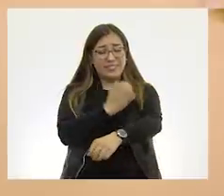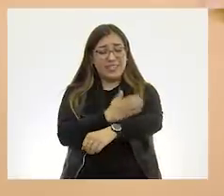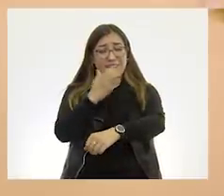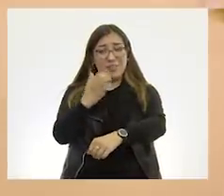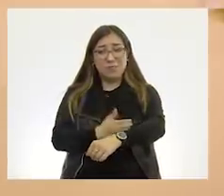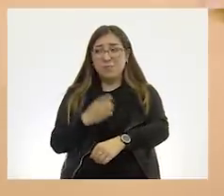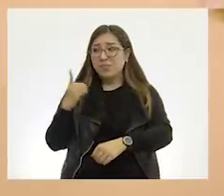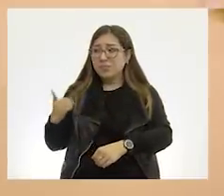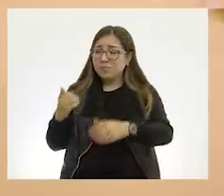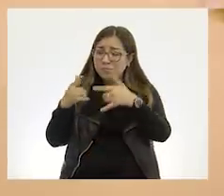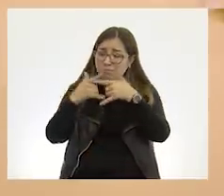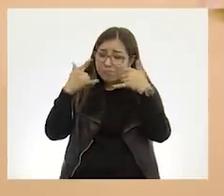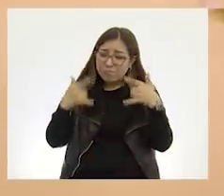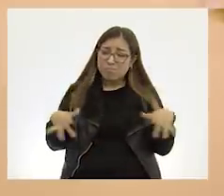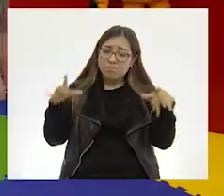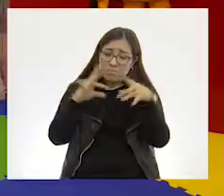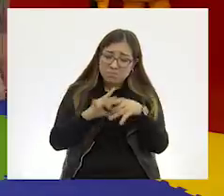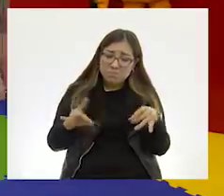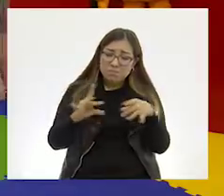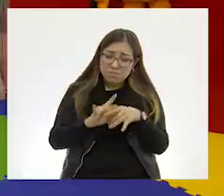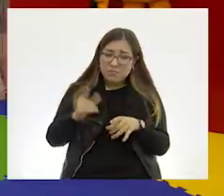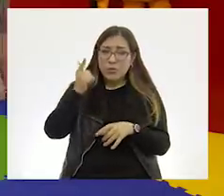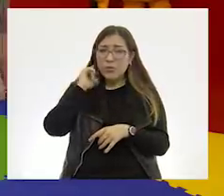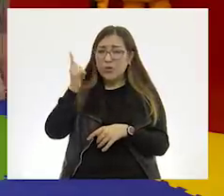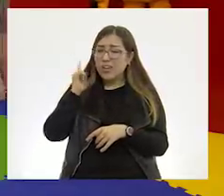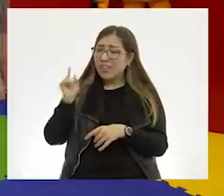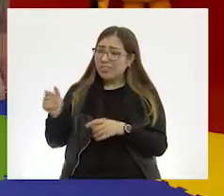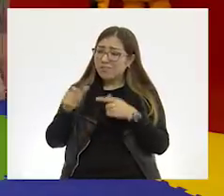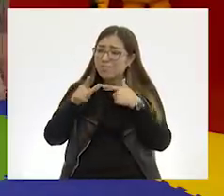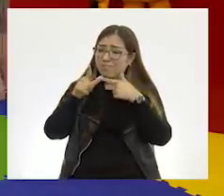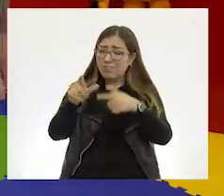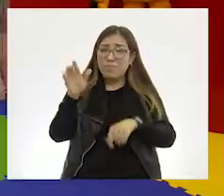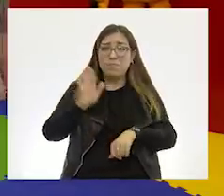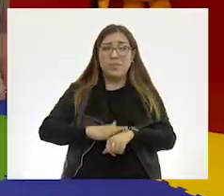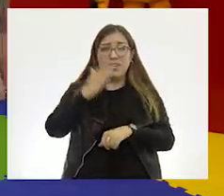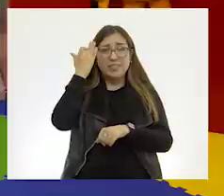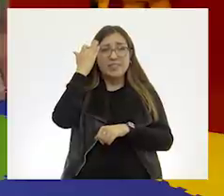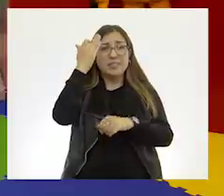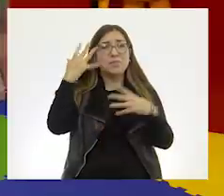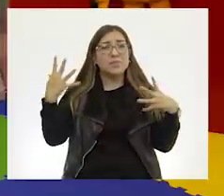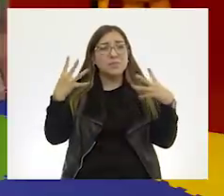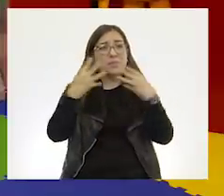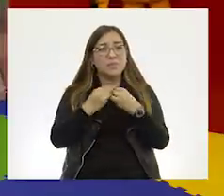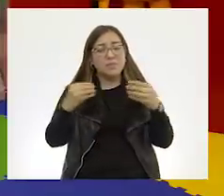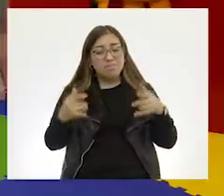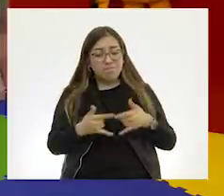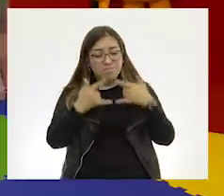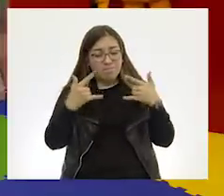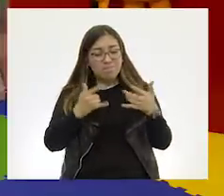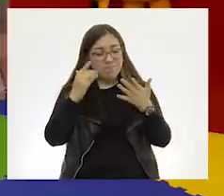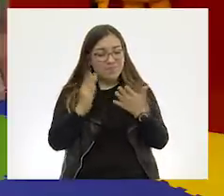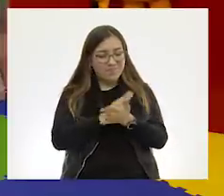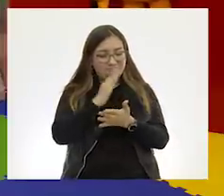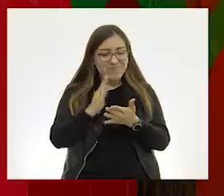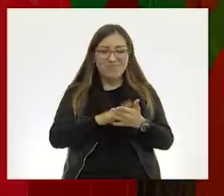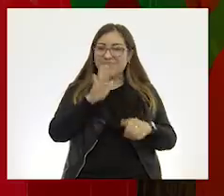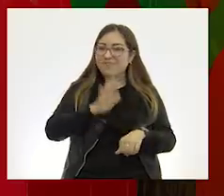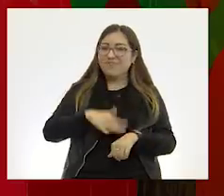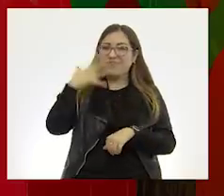y por contarnos esta historia. Ojalá que puedas estar aquí mucho tiempo más contándonos más cuentos y más historias sobre